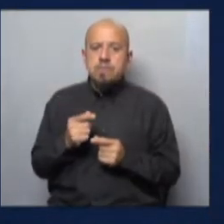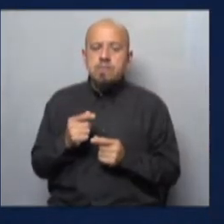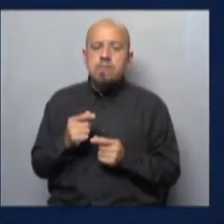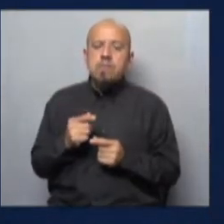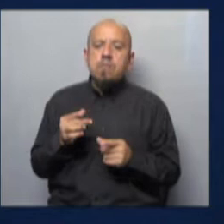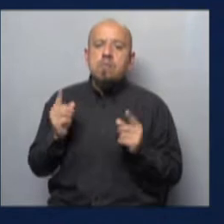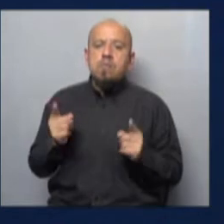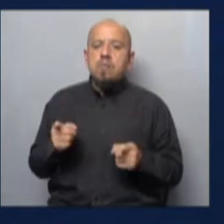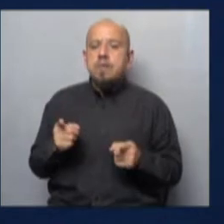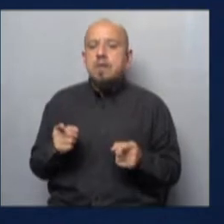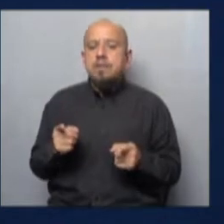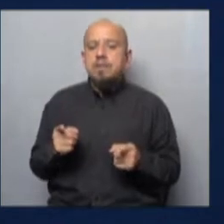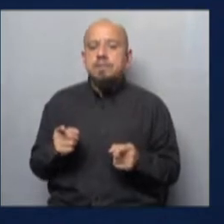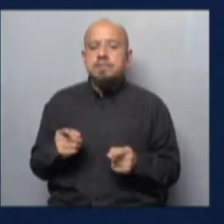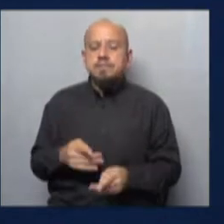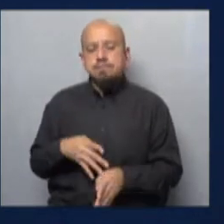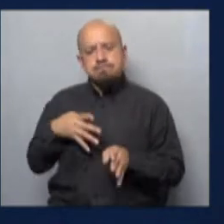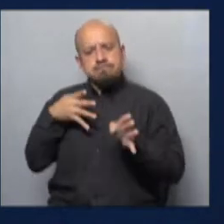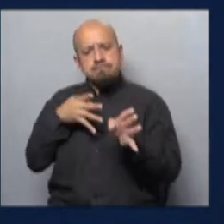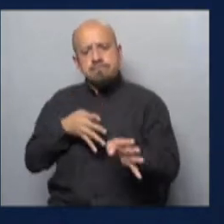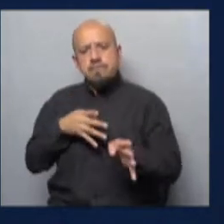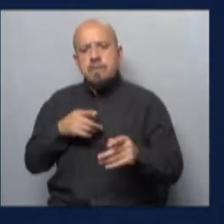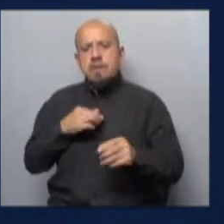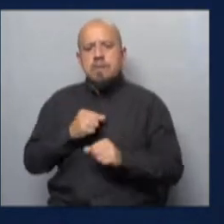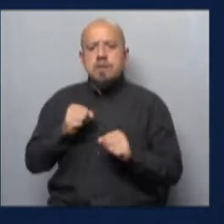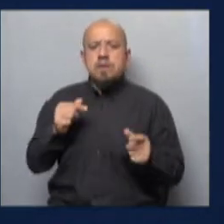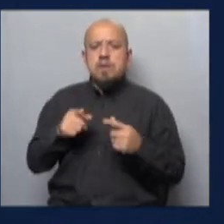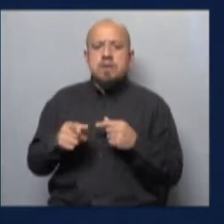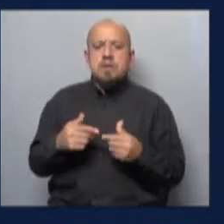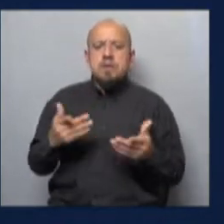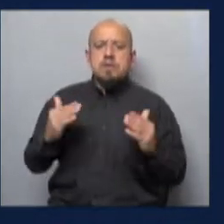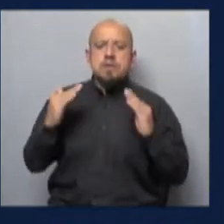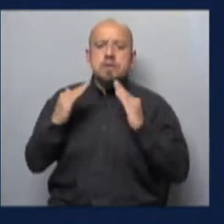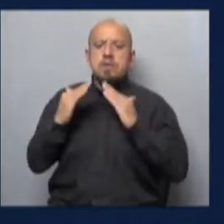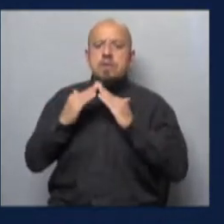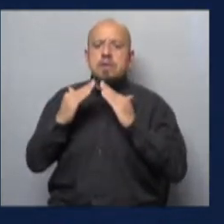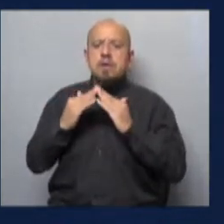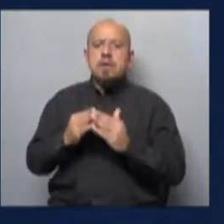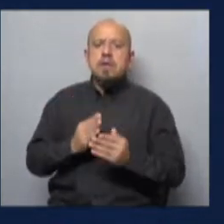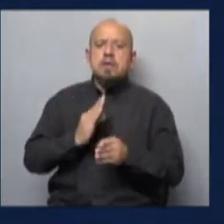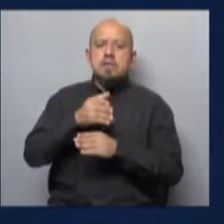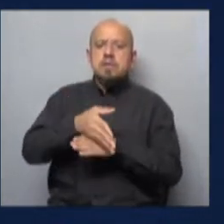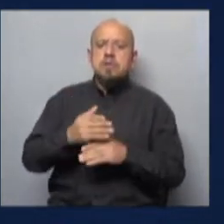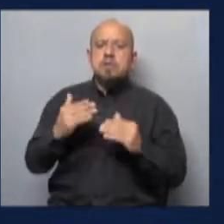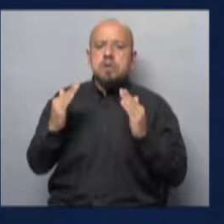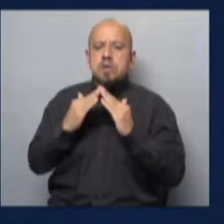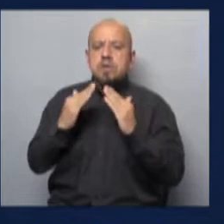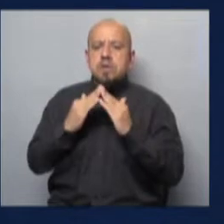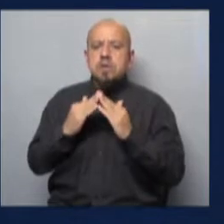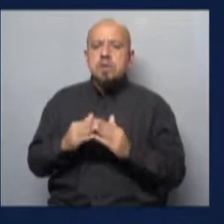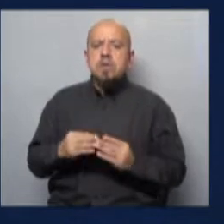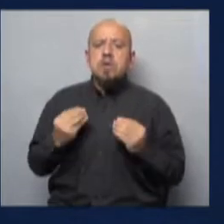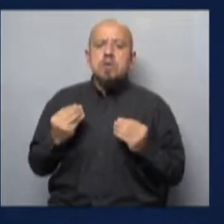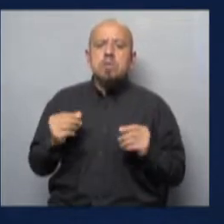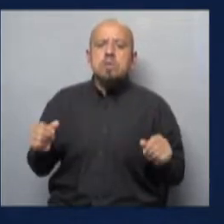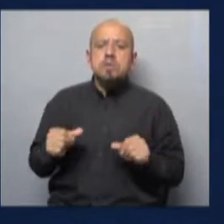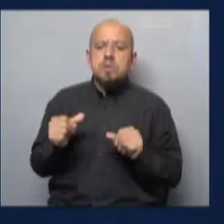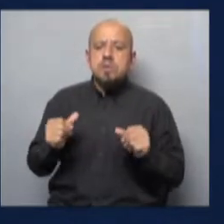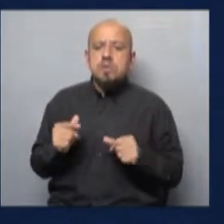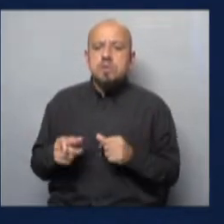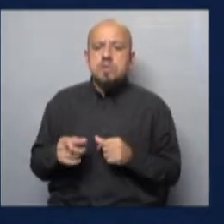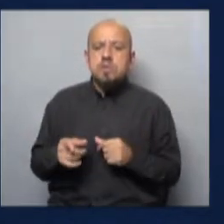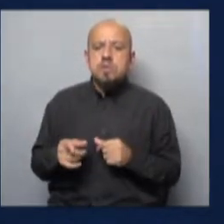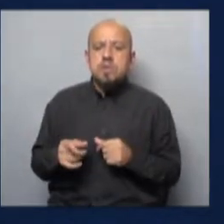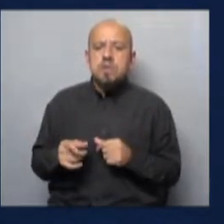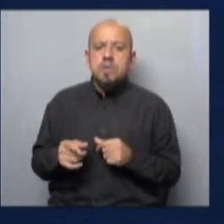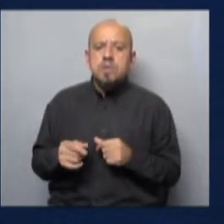digamos uno de los desafíos que pueden llegar a presentar es en cuanto a la vivienda el acceso a la vivienda que lo logran solventar digamos en